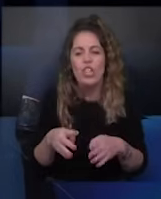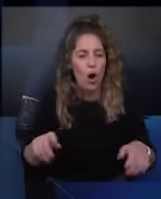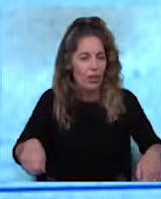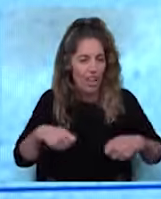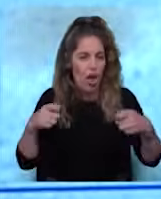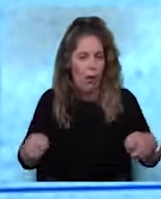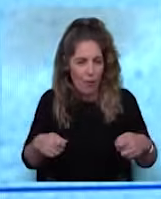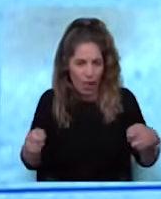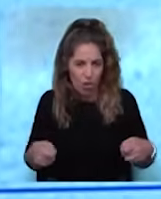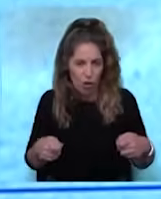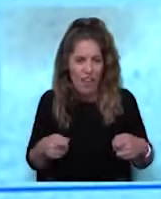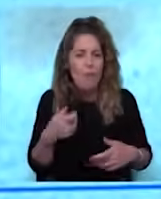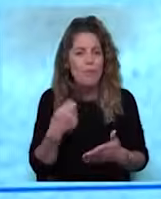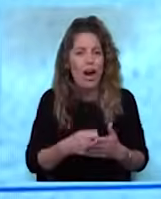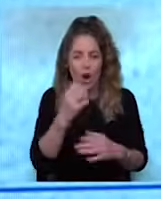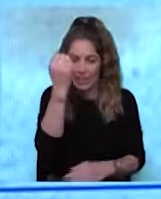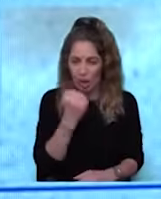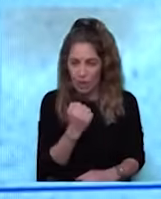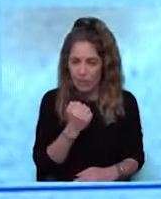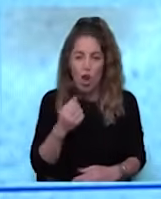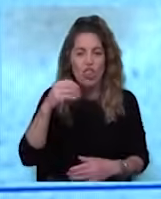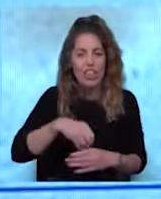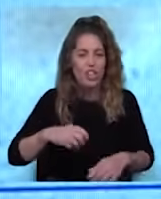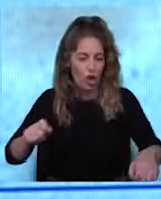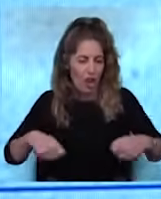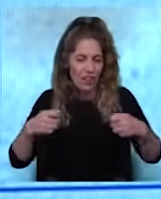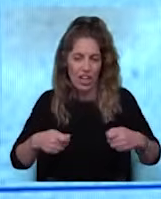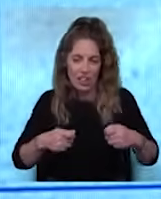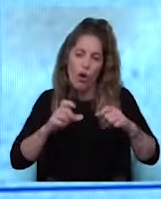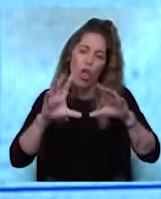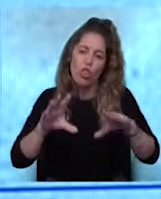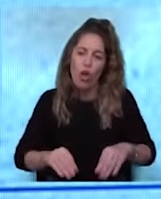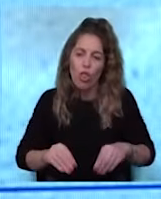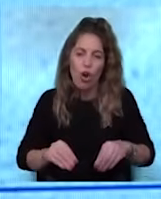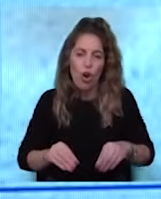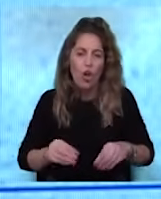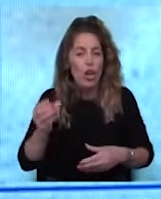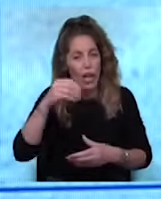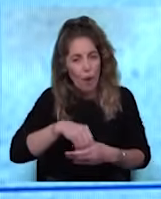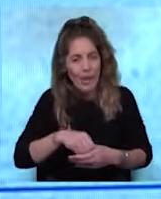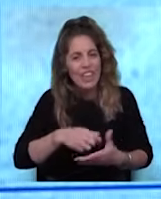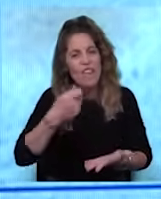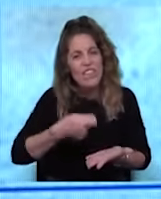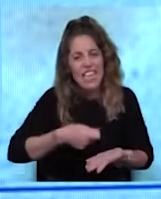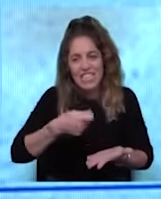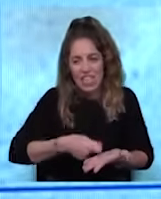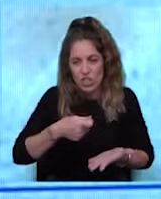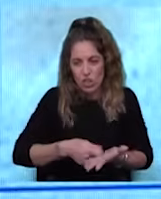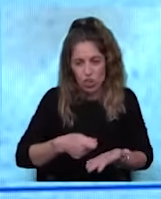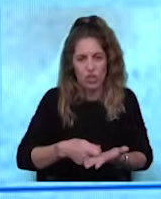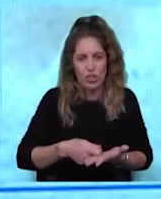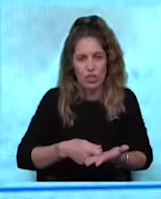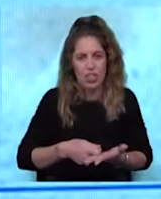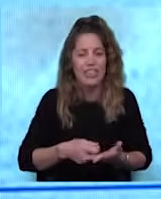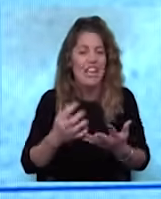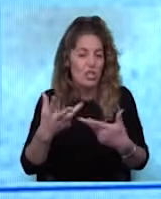el financiamiento de terrorismo dentro del lavado de activo está todo lo que comprende la financiación de las